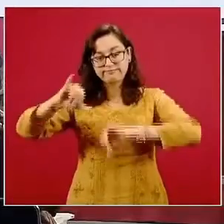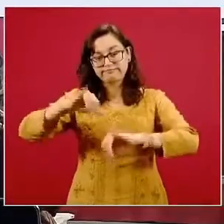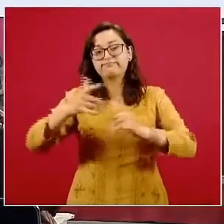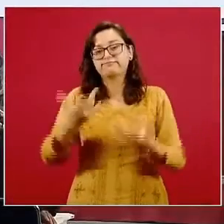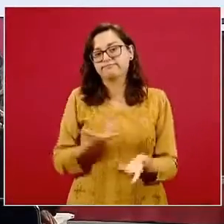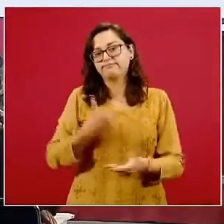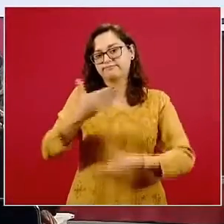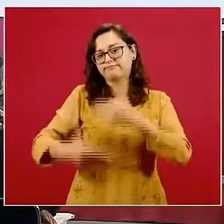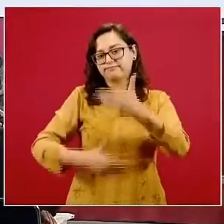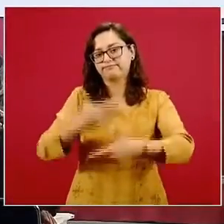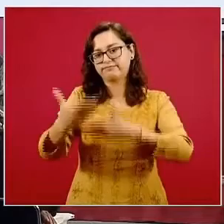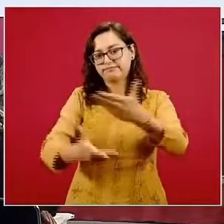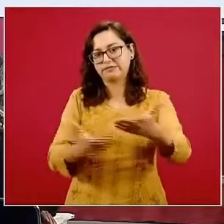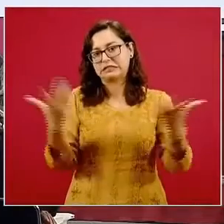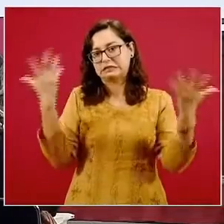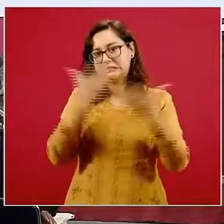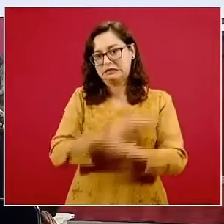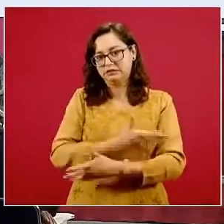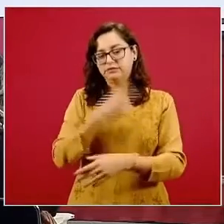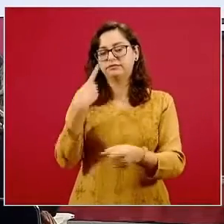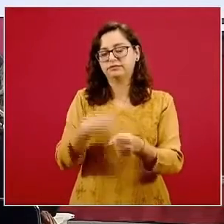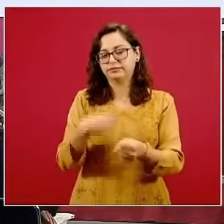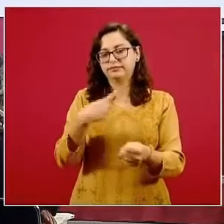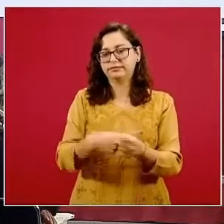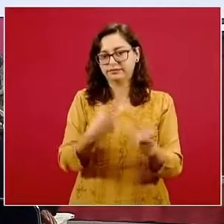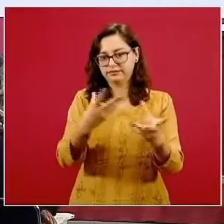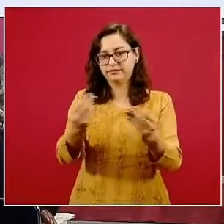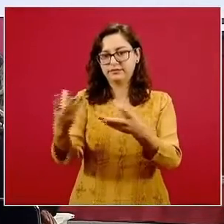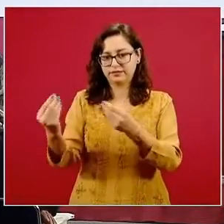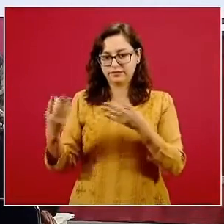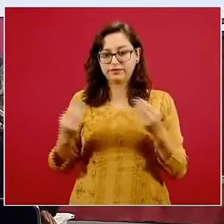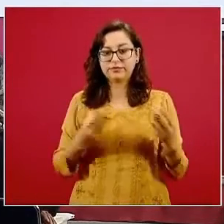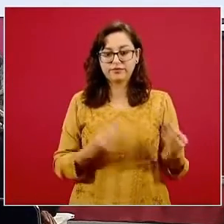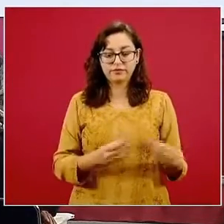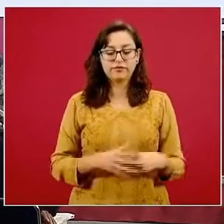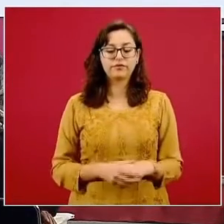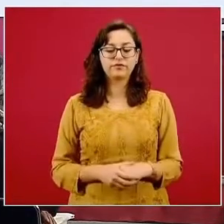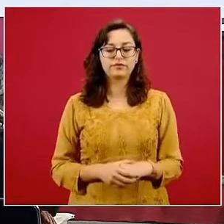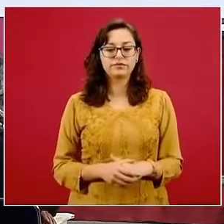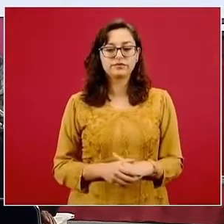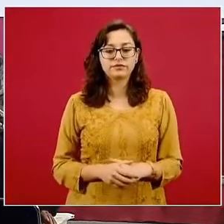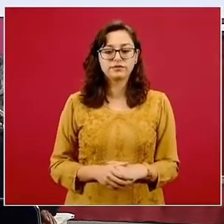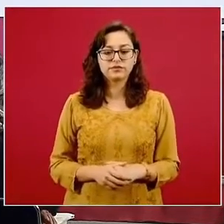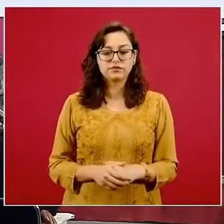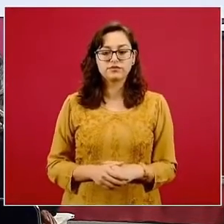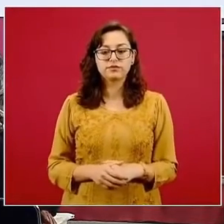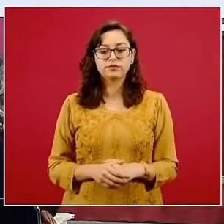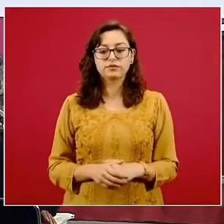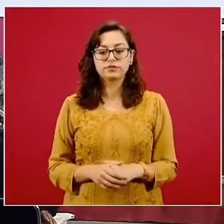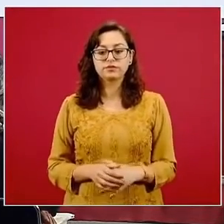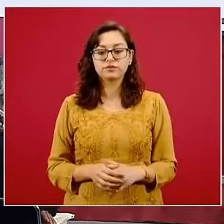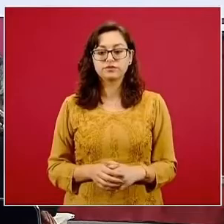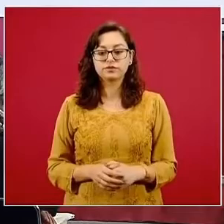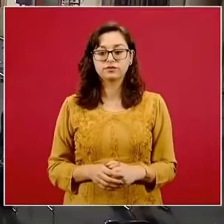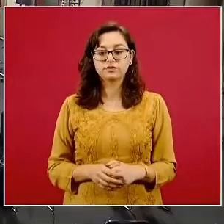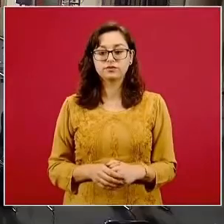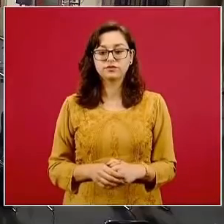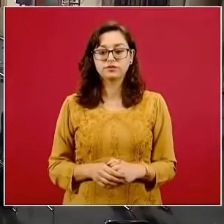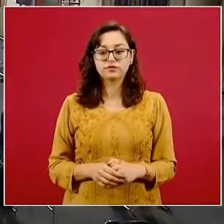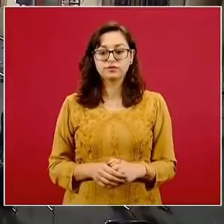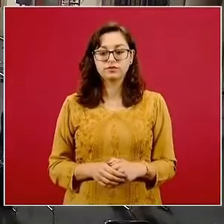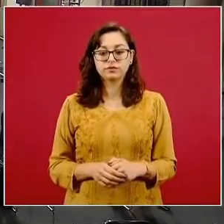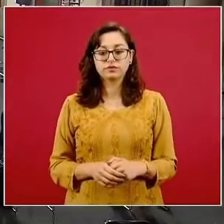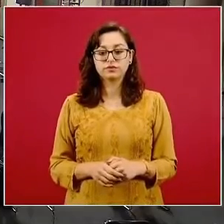altos niveles de químicos y su impacto en el ambiente y en la alimentación. La que sigue.